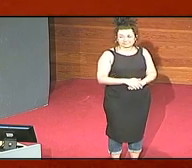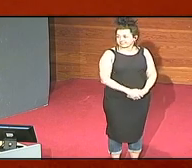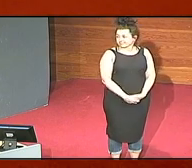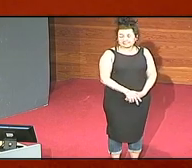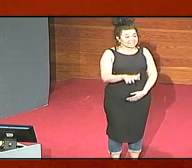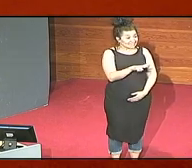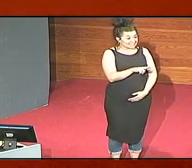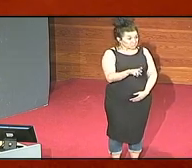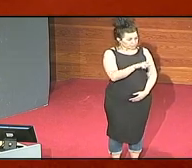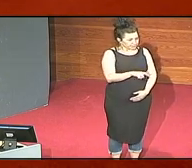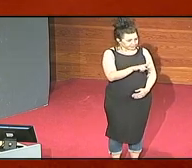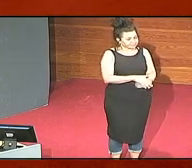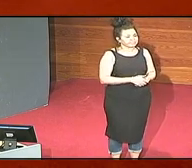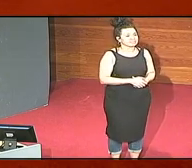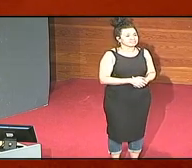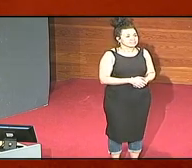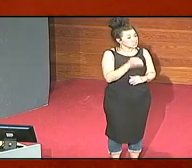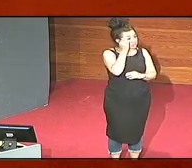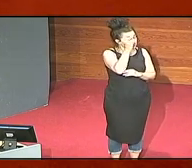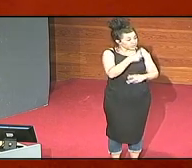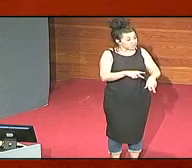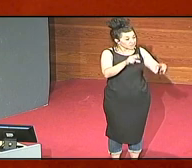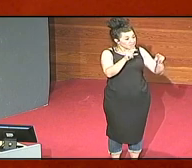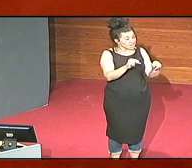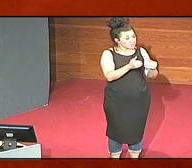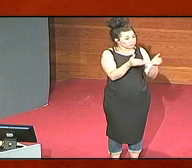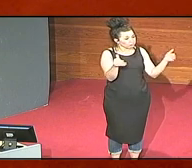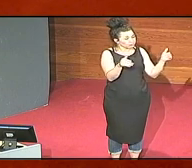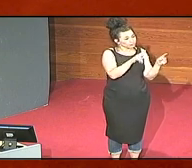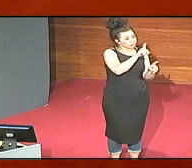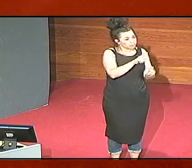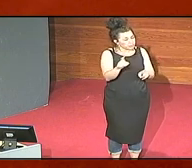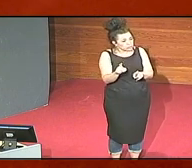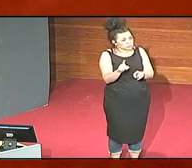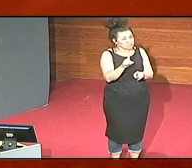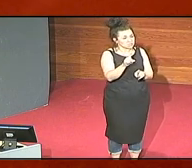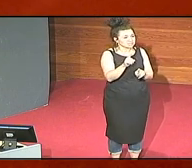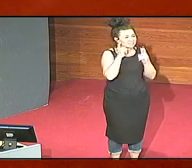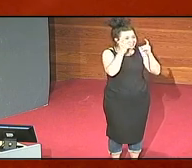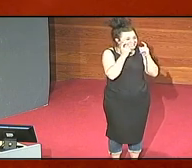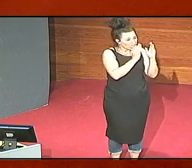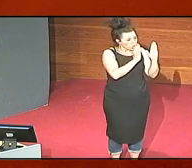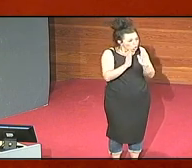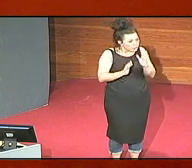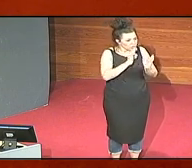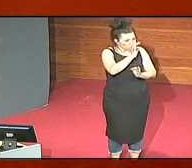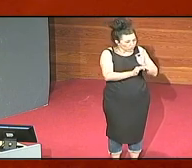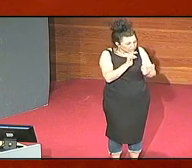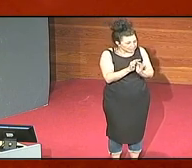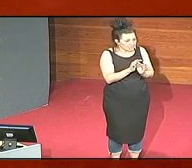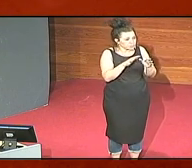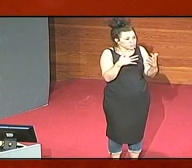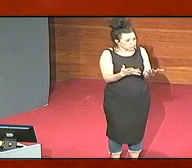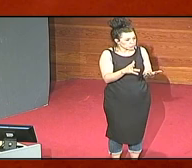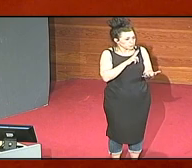decía que después de la conferencia se se abrirá un turno de preguntas vamos a intentar que éste sea lo más ordenado posible por tanto